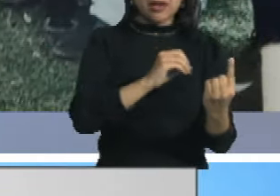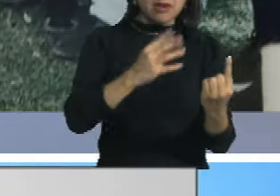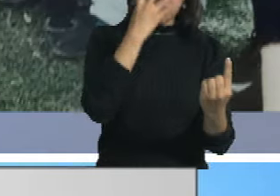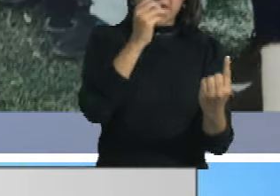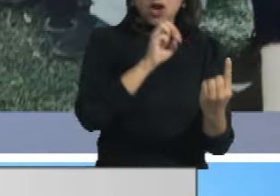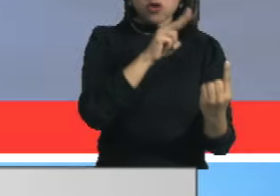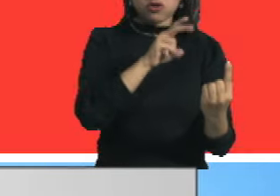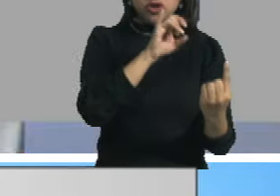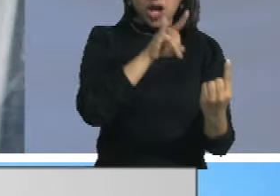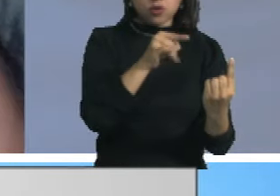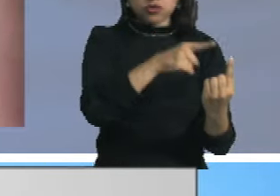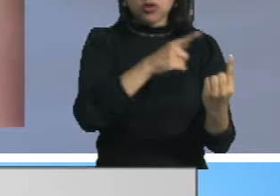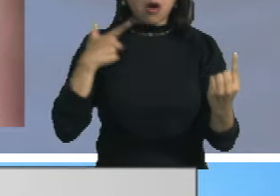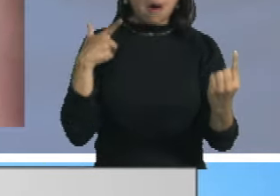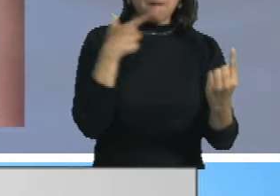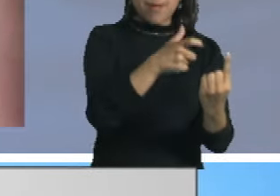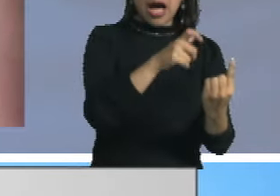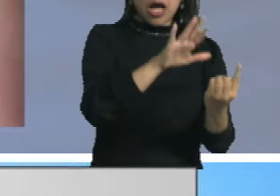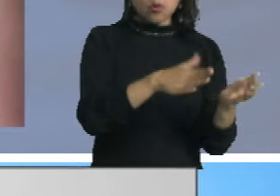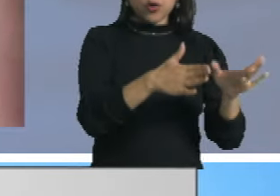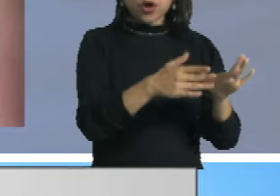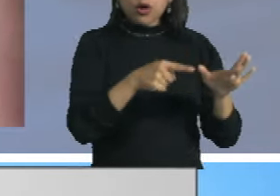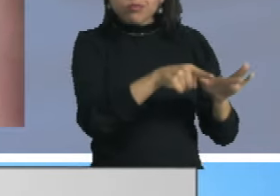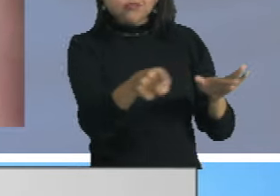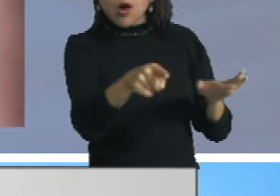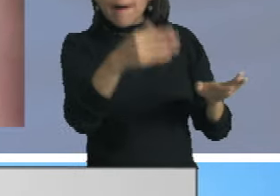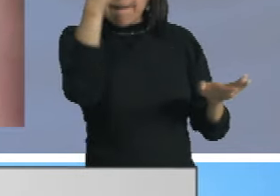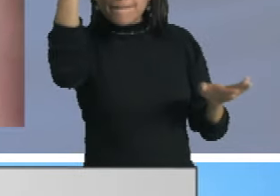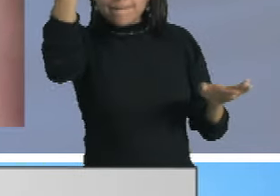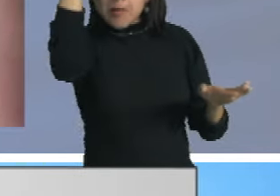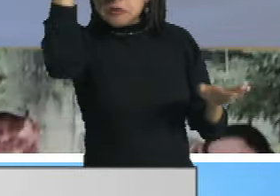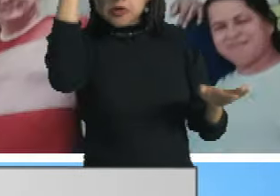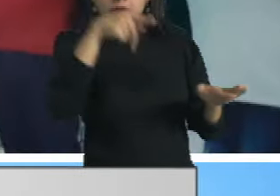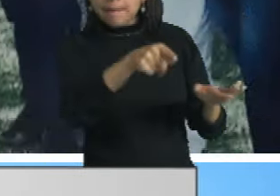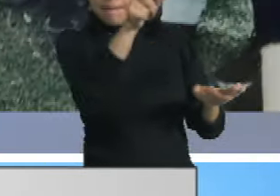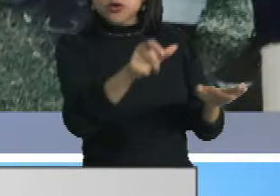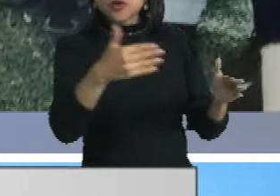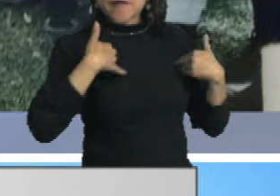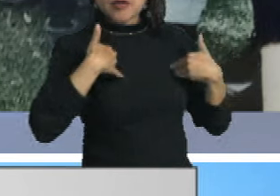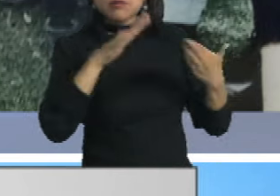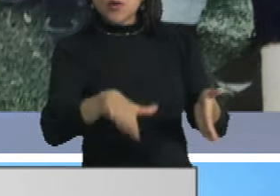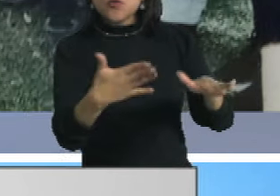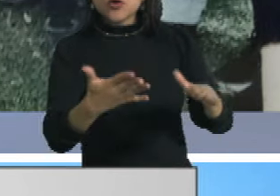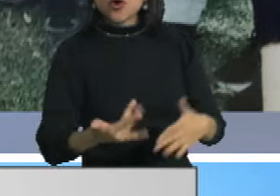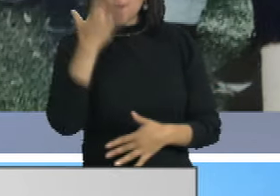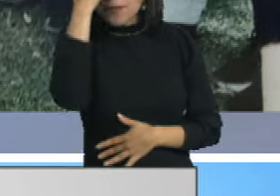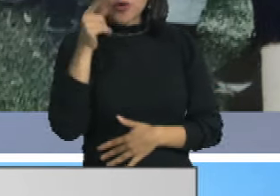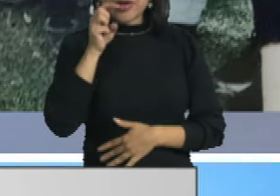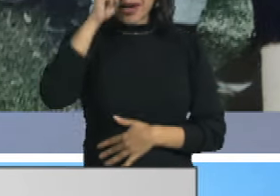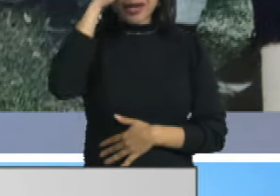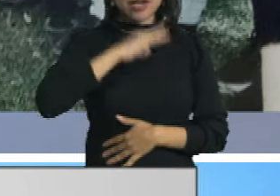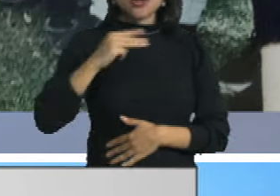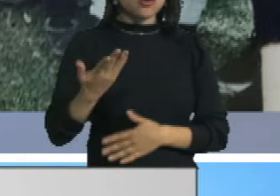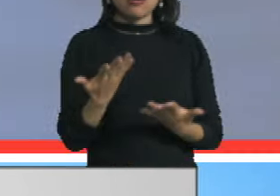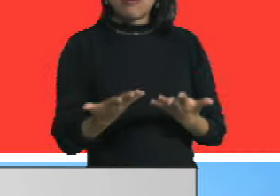nosotros encarecidamente le pedimos al Ejército Nacional, a la policía, que por favor nos esclarezcan porque no tuvieron la precaución